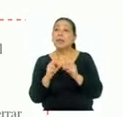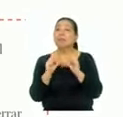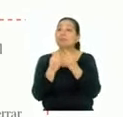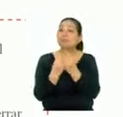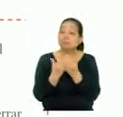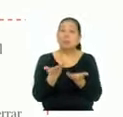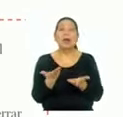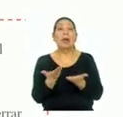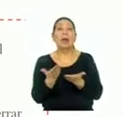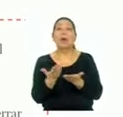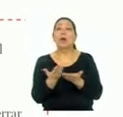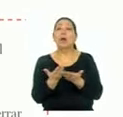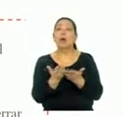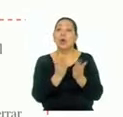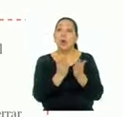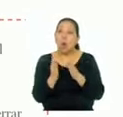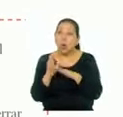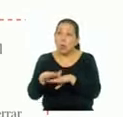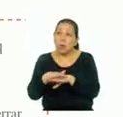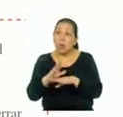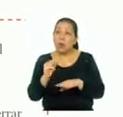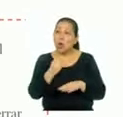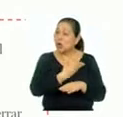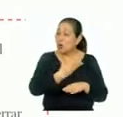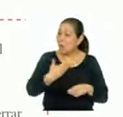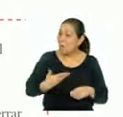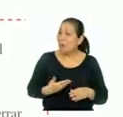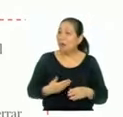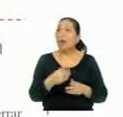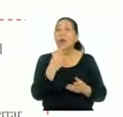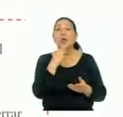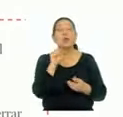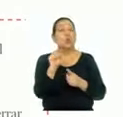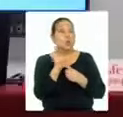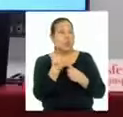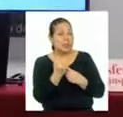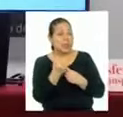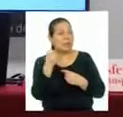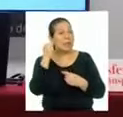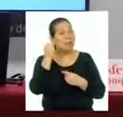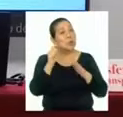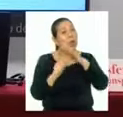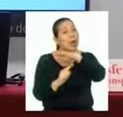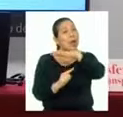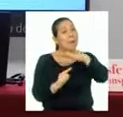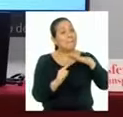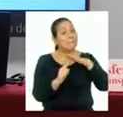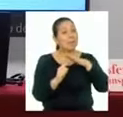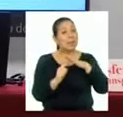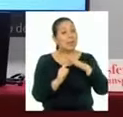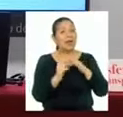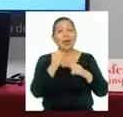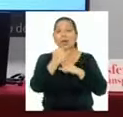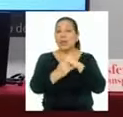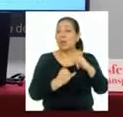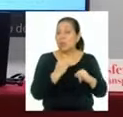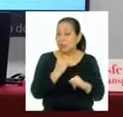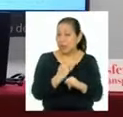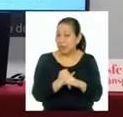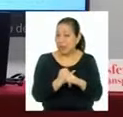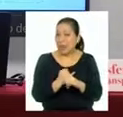sindicales, a organismos no gubernamentales como DAR, como la Sociedad Peruana de Derecho Ambiental, y organismos internacionales